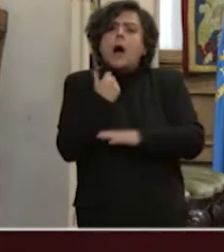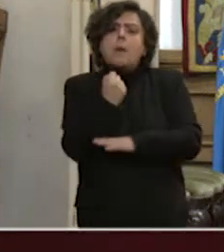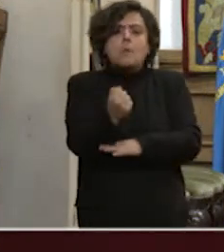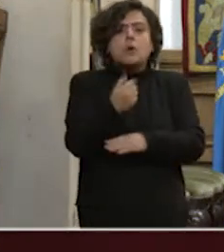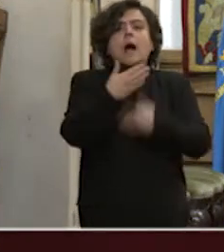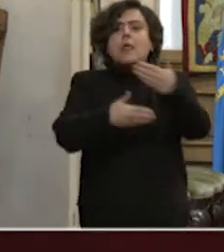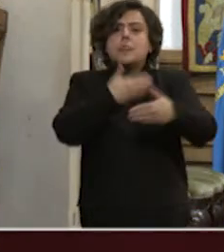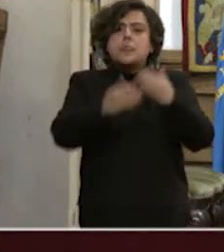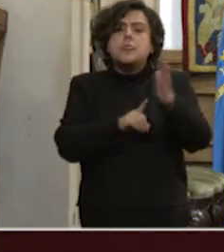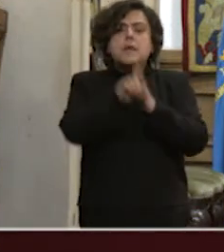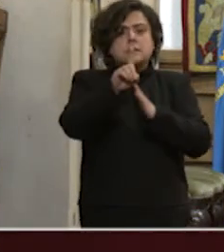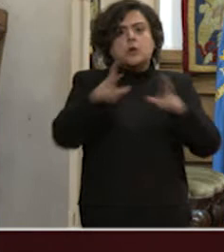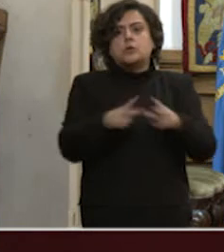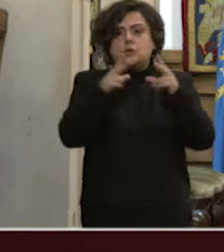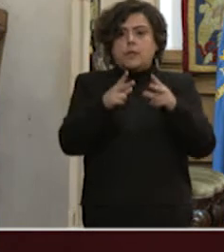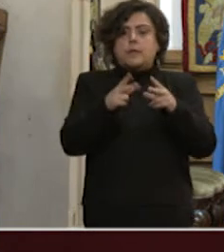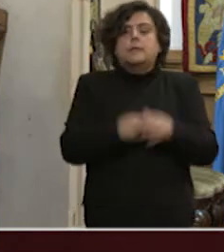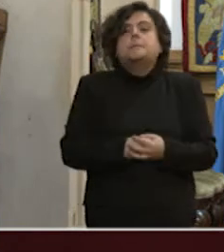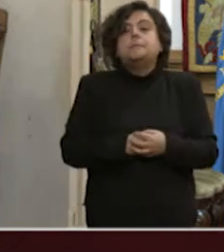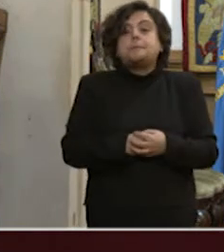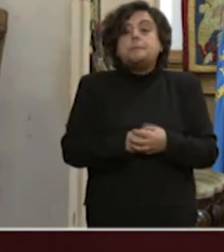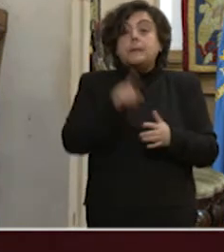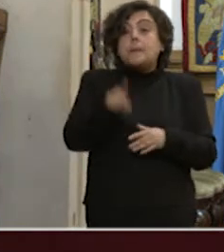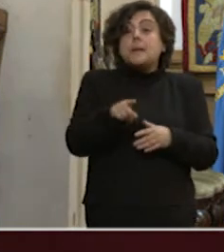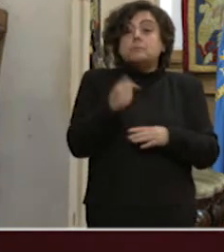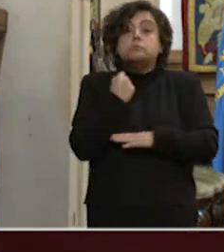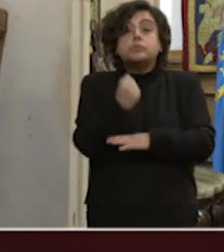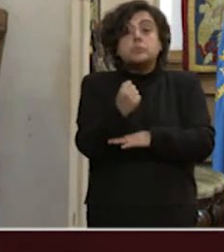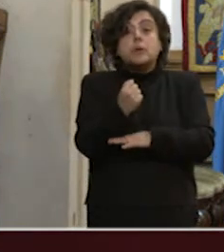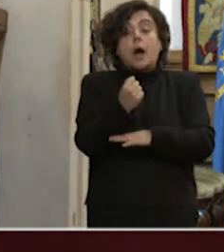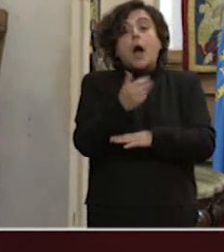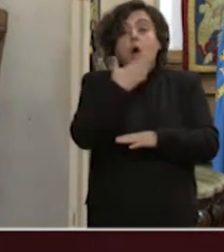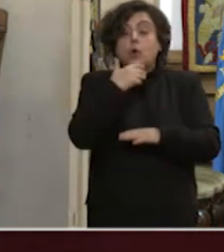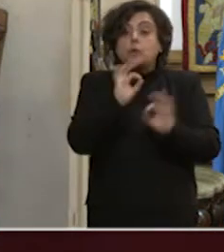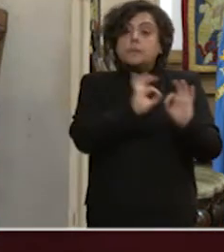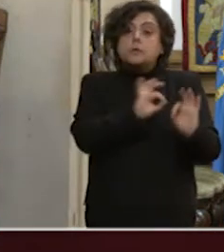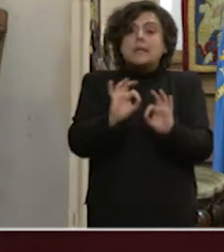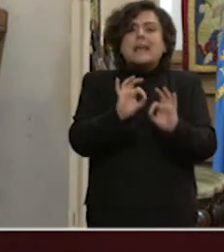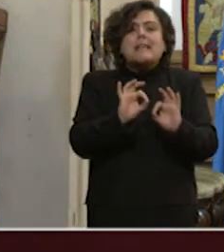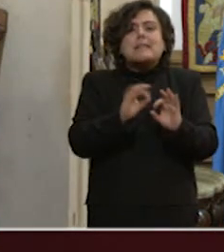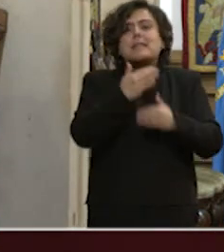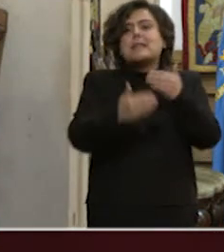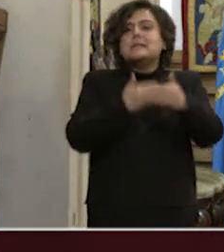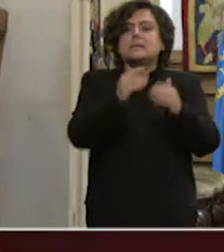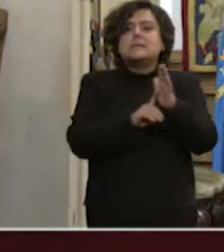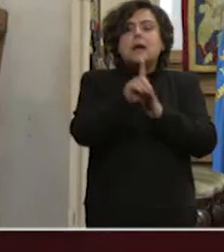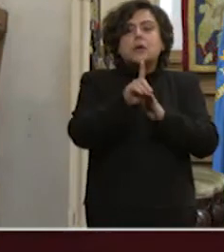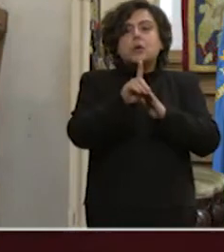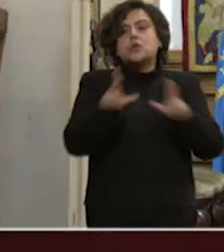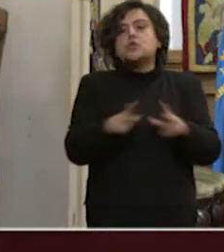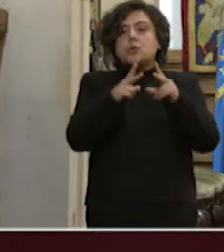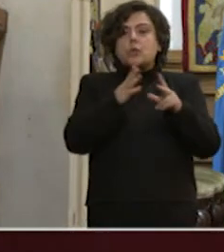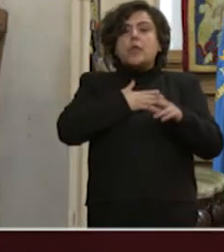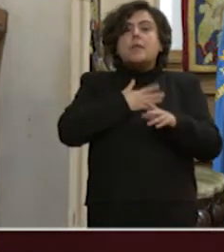al desarrollo de nuestra sociedad. Y contribuyendo a este conocimiento y desarrollo de nuestra sociedad, acabamos